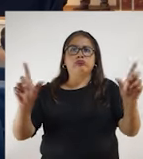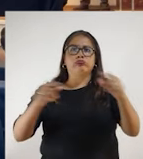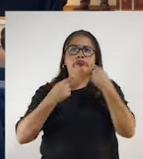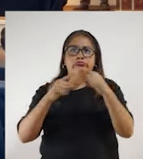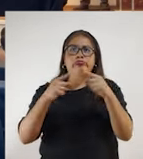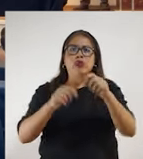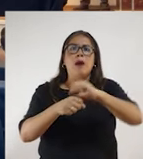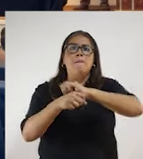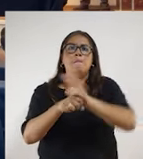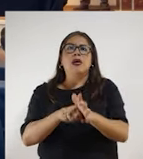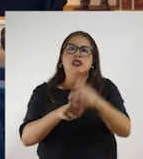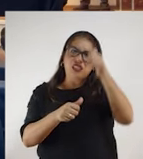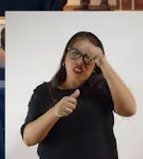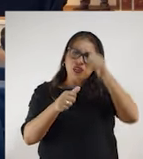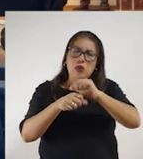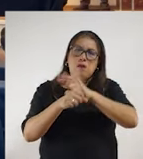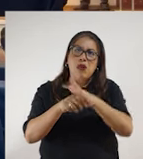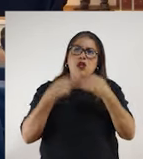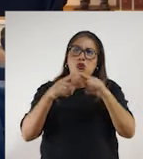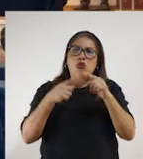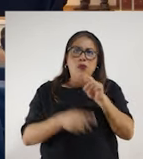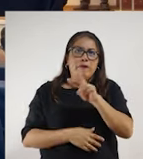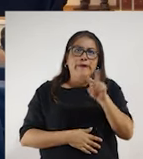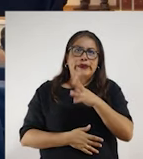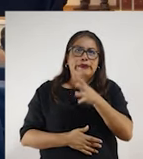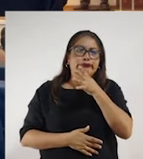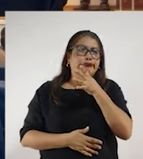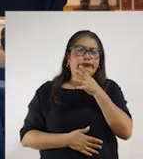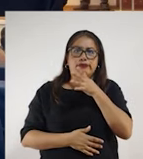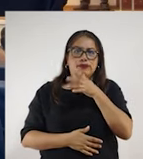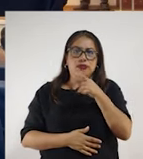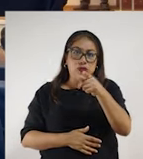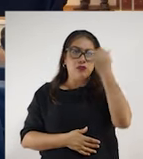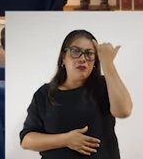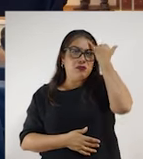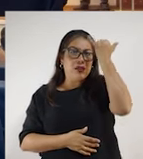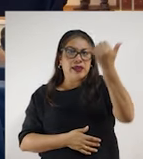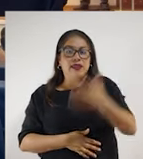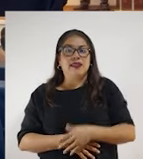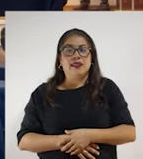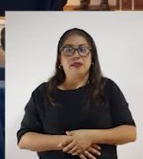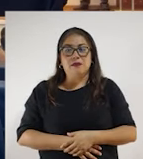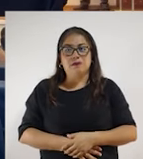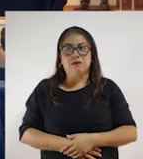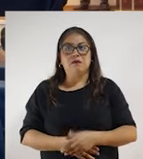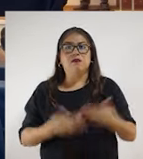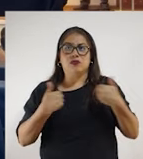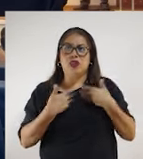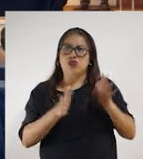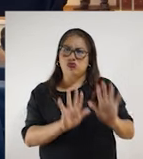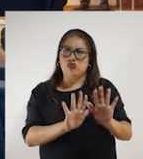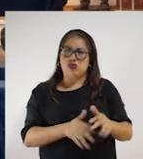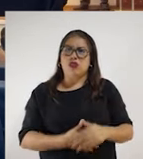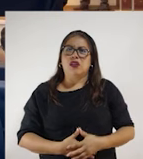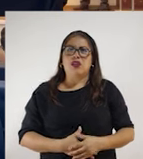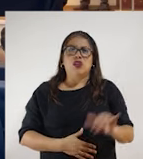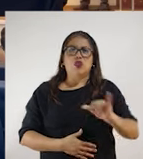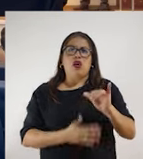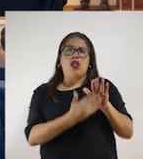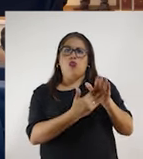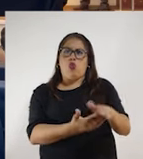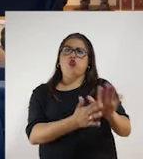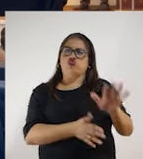noticias cuando estábamos en plena pandemia. ¿Se imaginan ustedes el gran, digamos, derecho que se